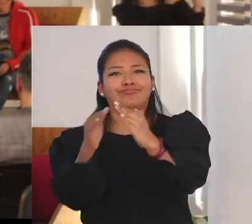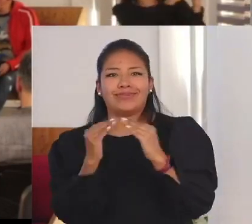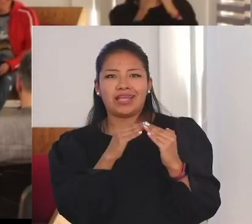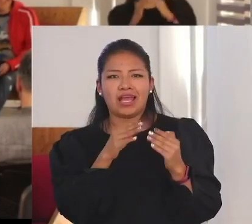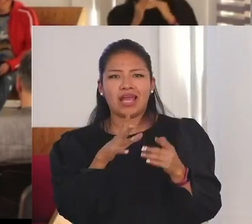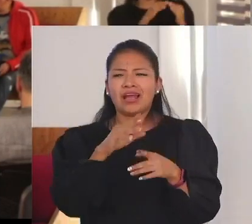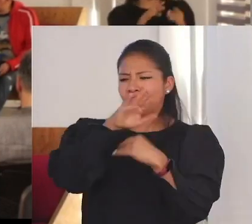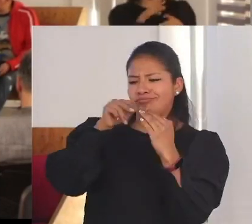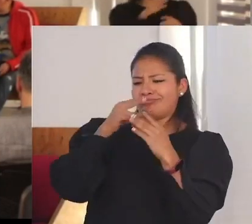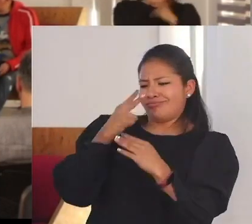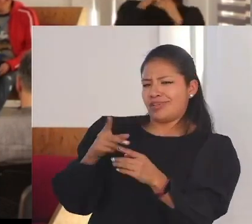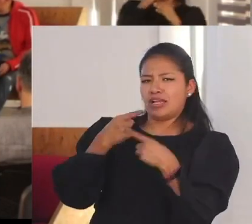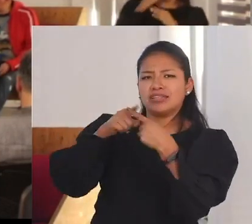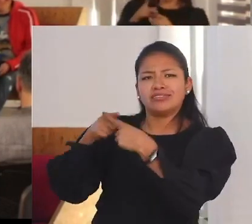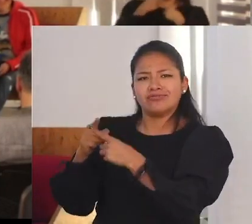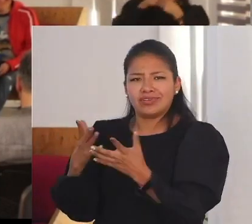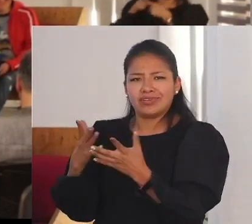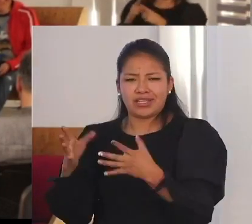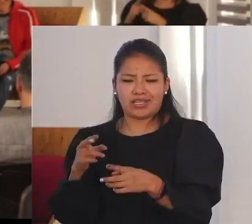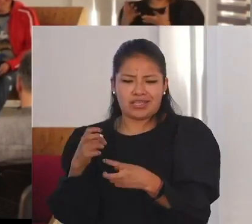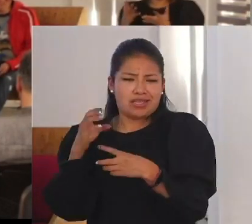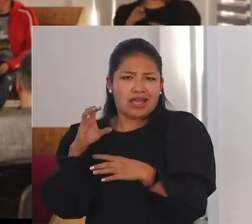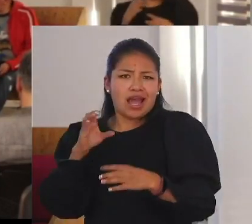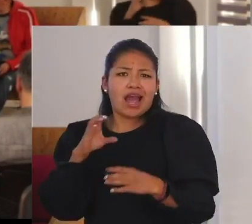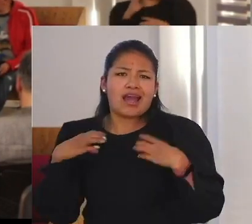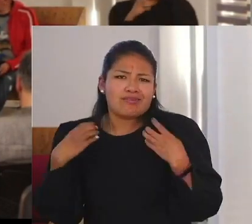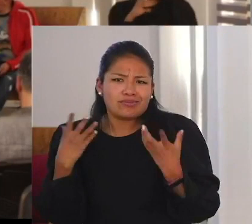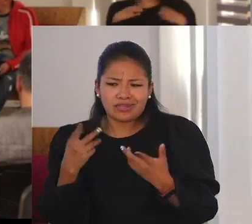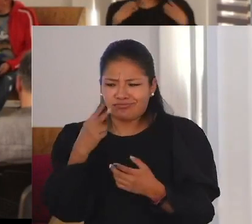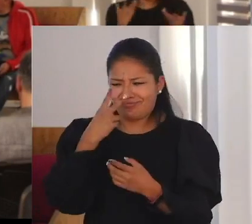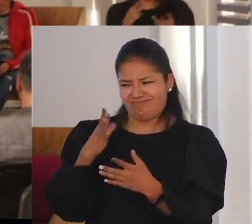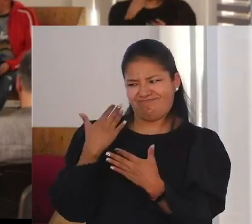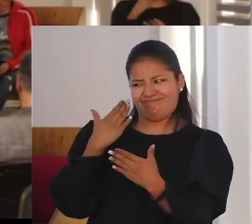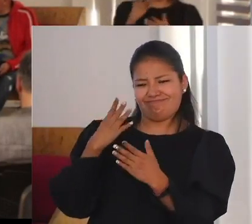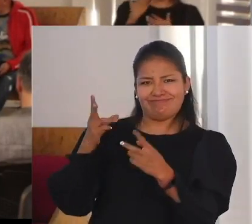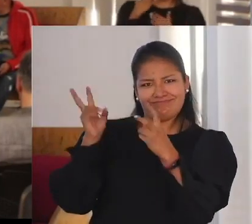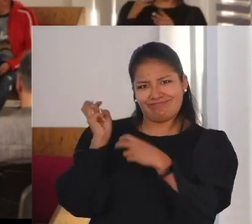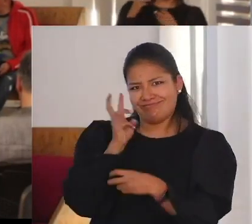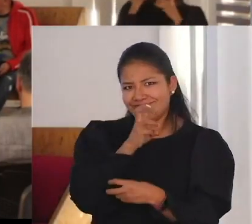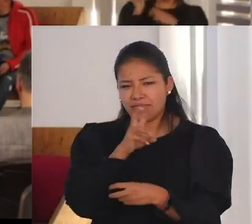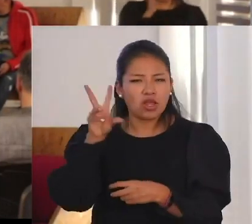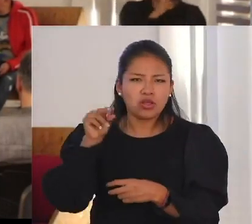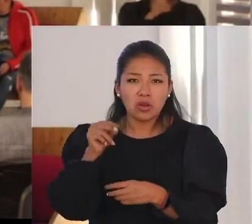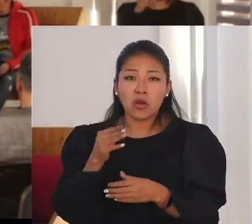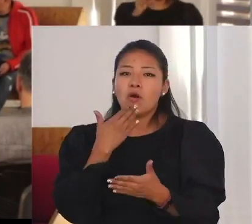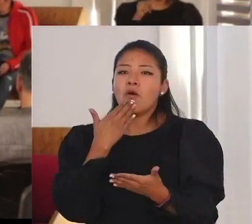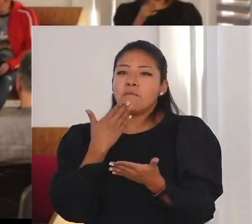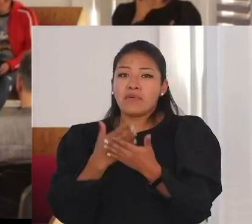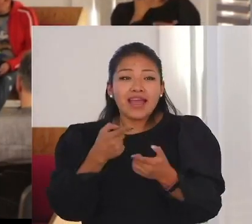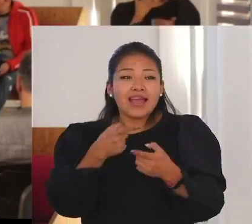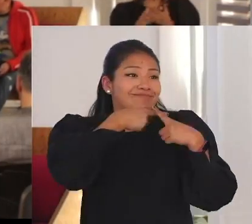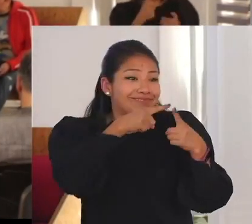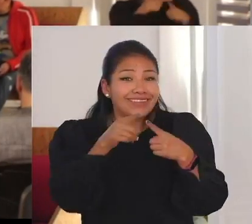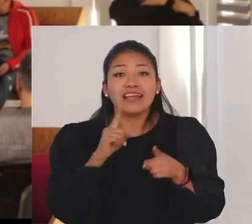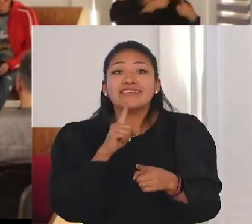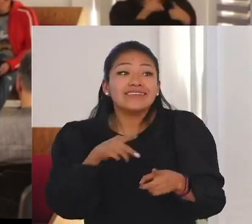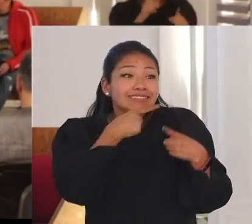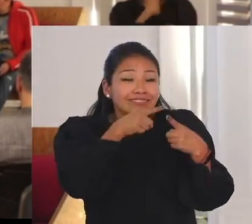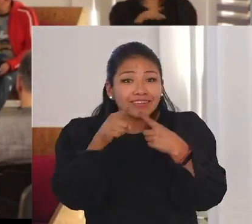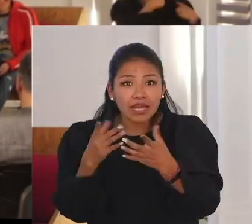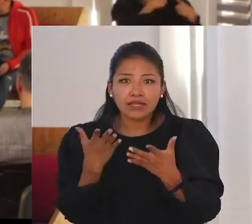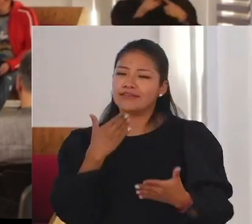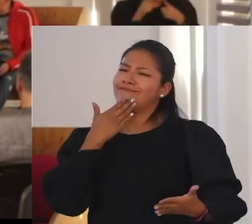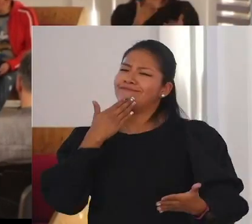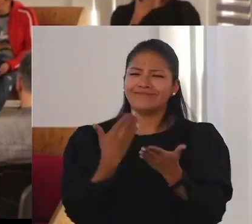no algo feo incluso algo aburrido no ser diferente Es cool no O sea diferente está bien tener discapacidad también